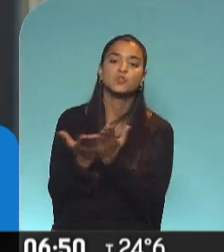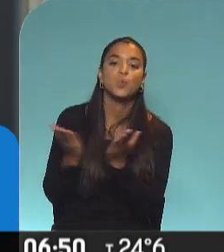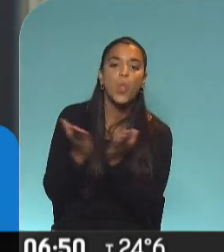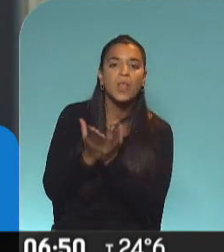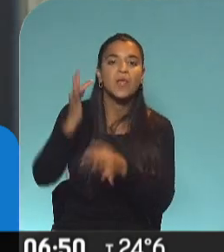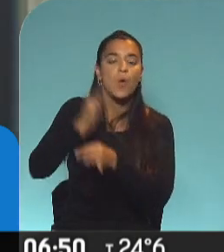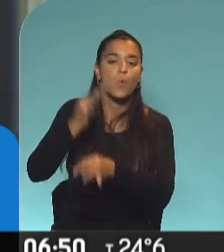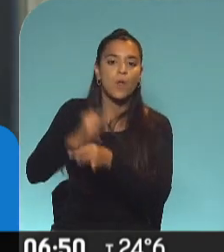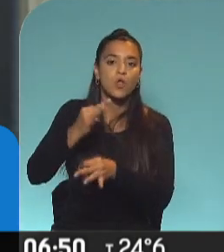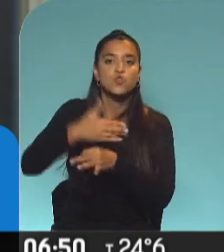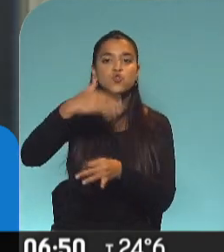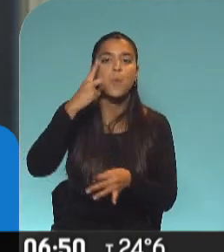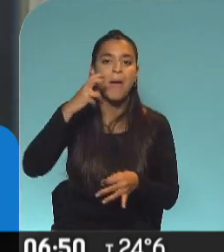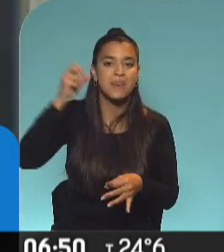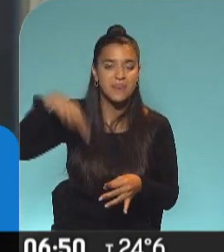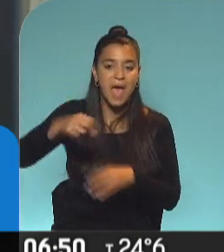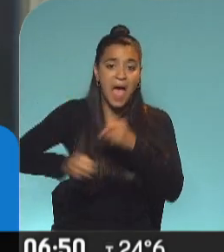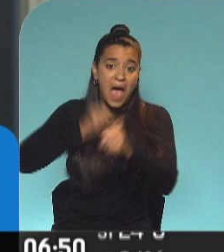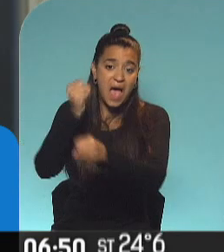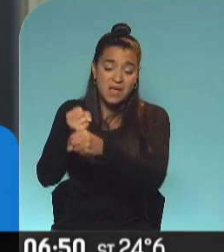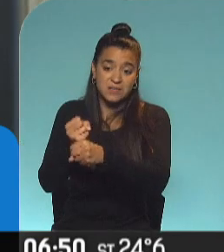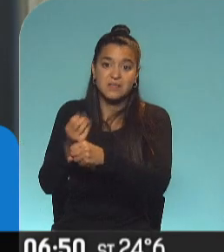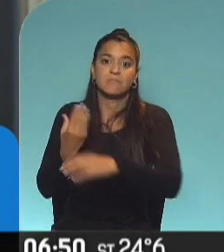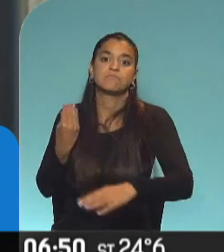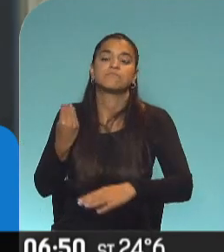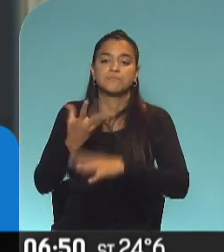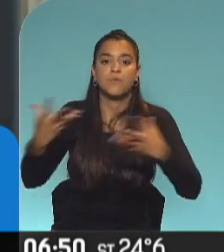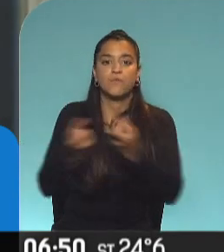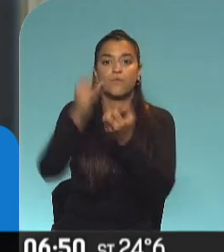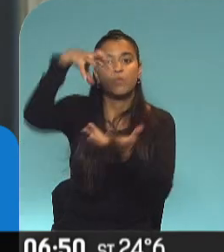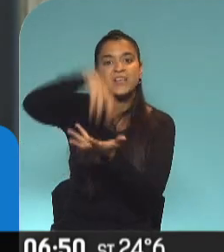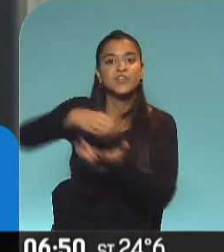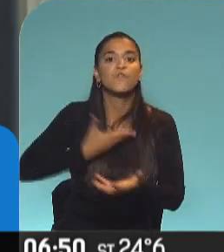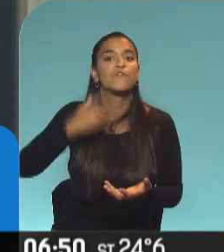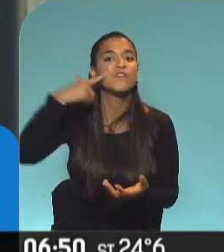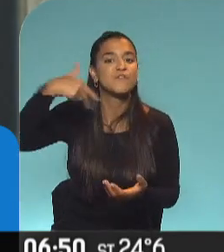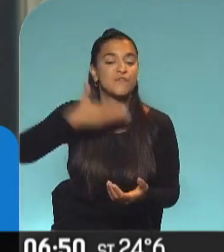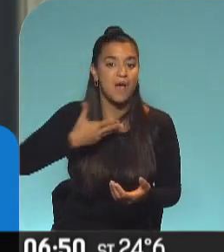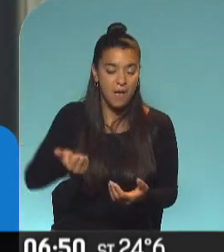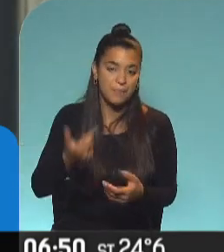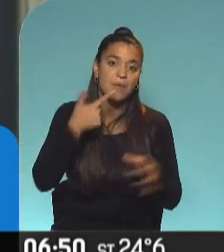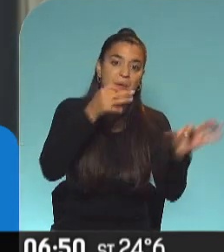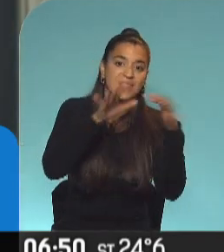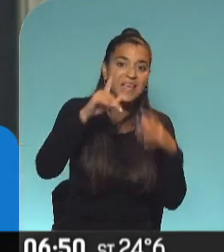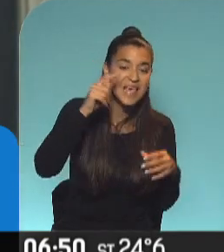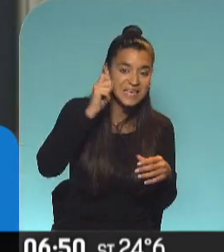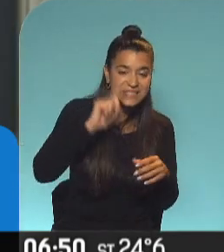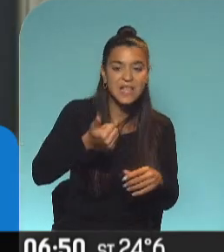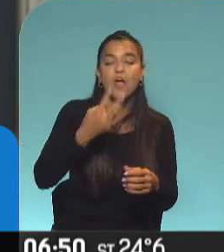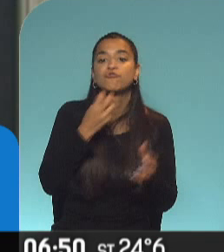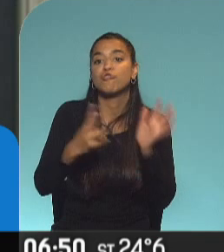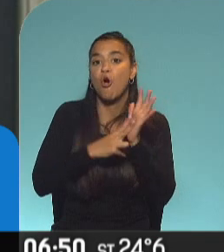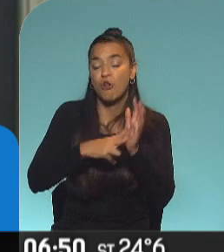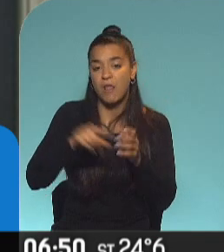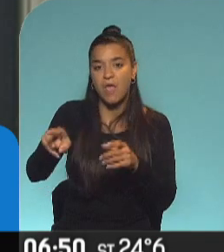en el Colegio Cardenal Newman hasta su actual llegada a la Fundación FIFA. La venta de IEXA, el correo, los